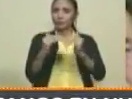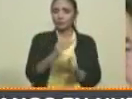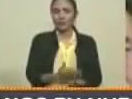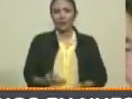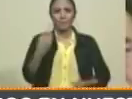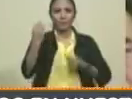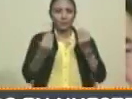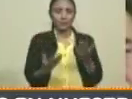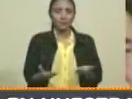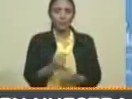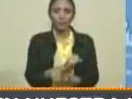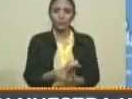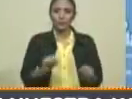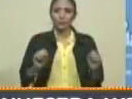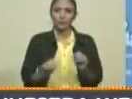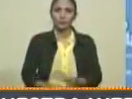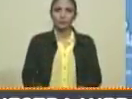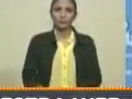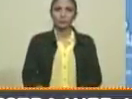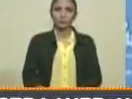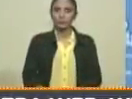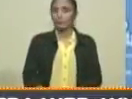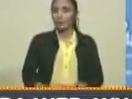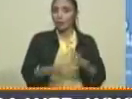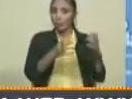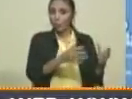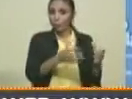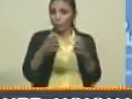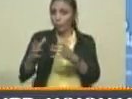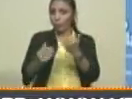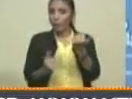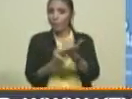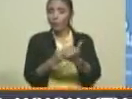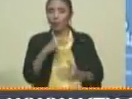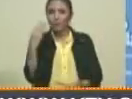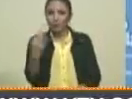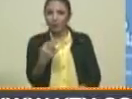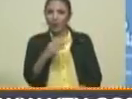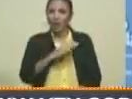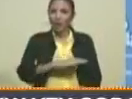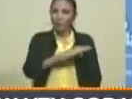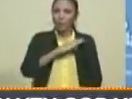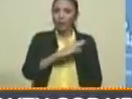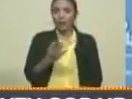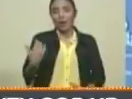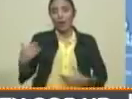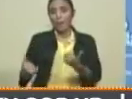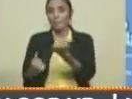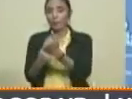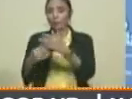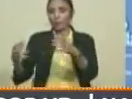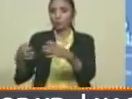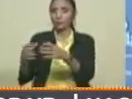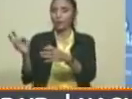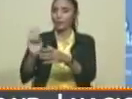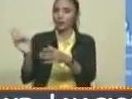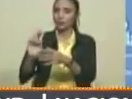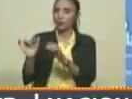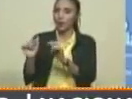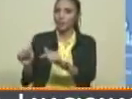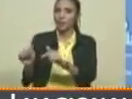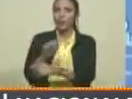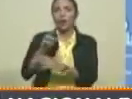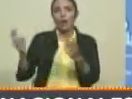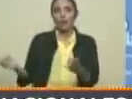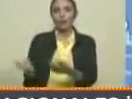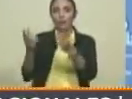parece? ¿De qué lado está la verdad? ¿De qué lado está la moral? Del lado de Venezuela, donde está la